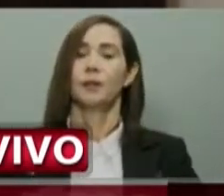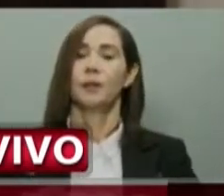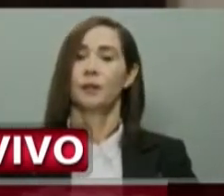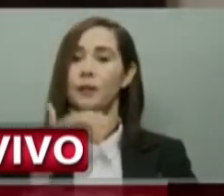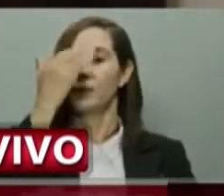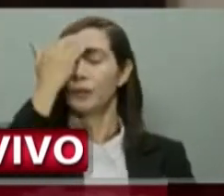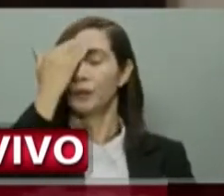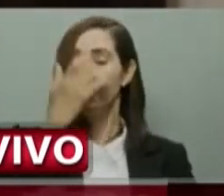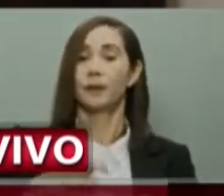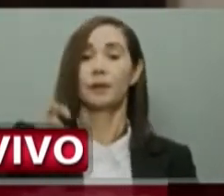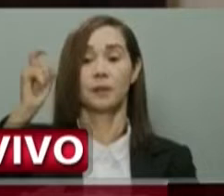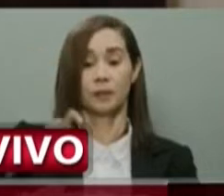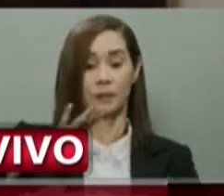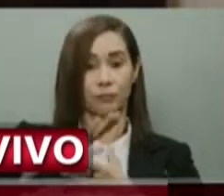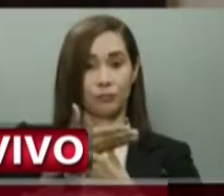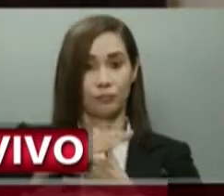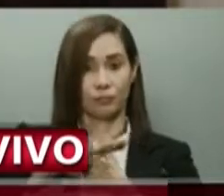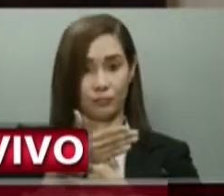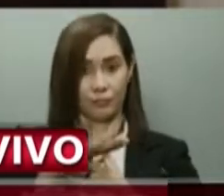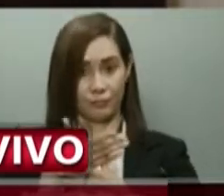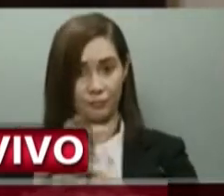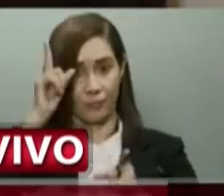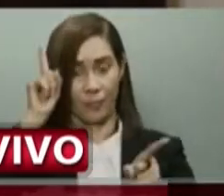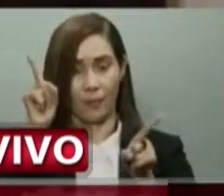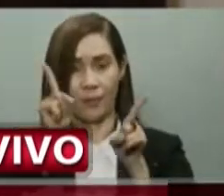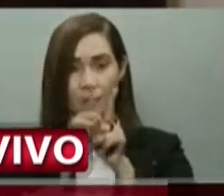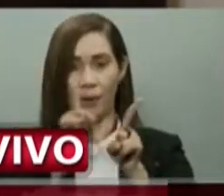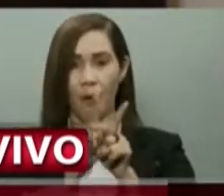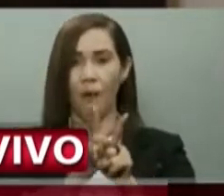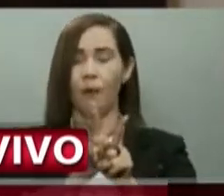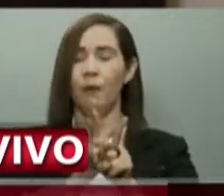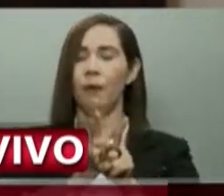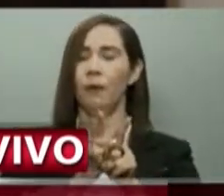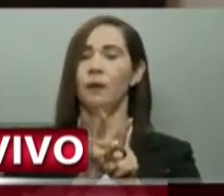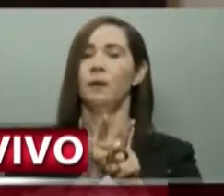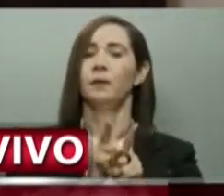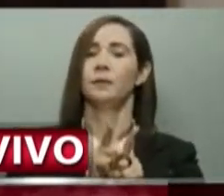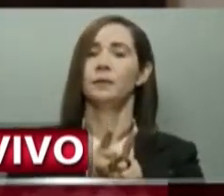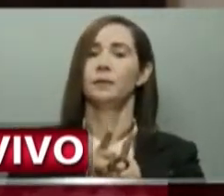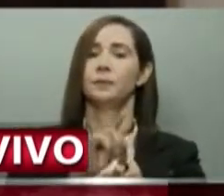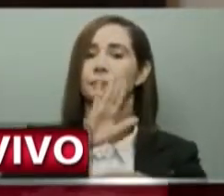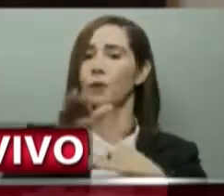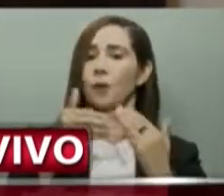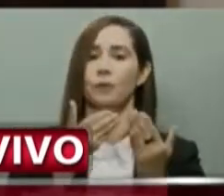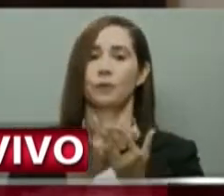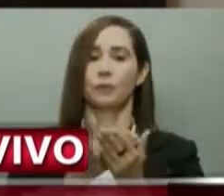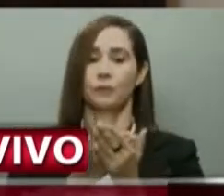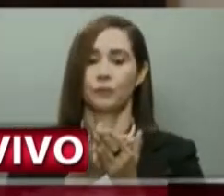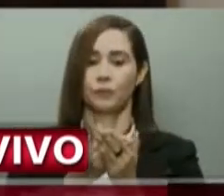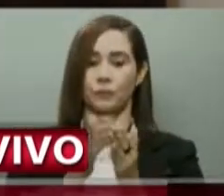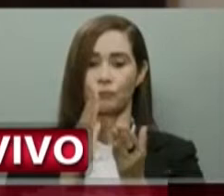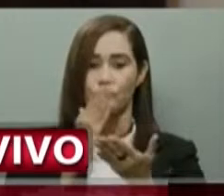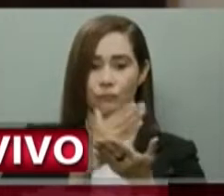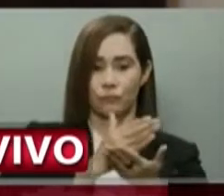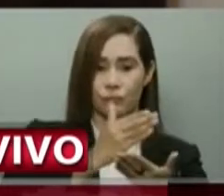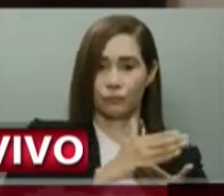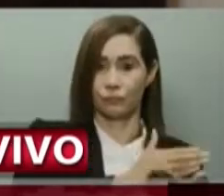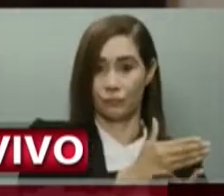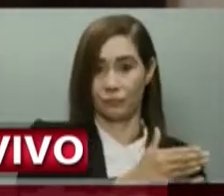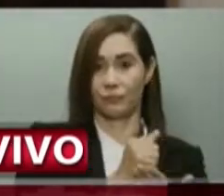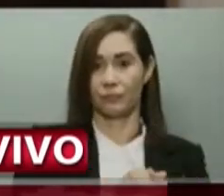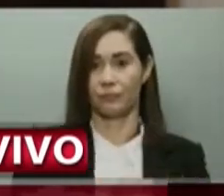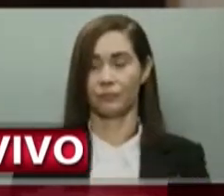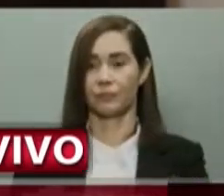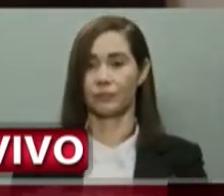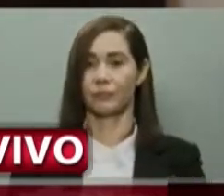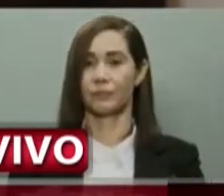Porque deben de ser compartidos y acordados con todos los sectores.